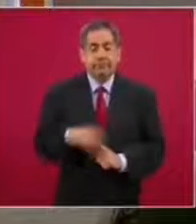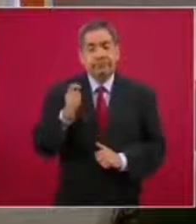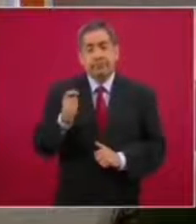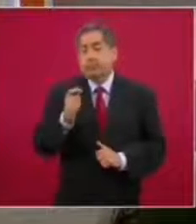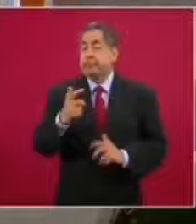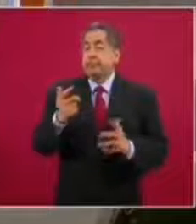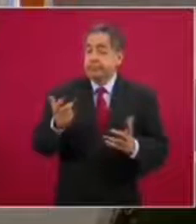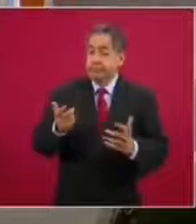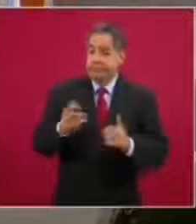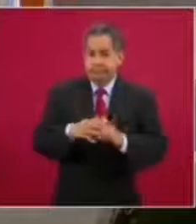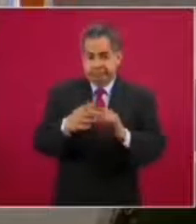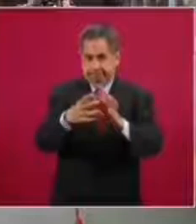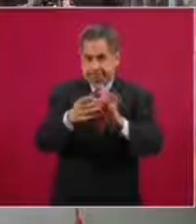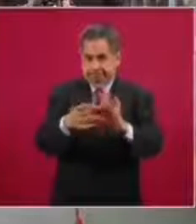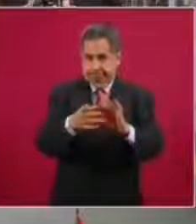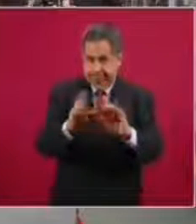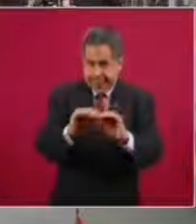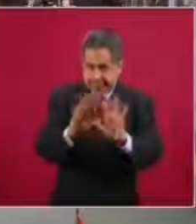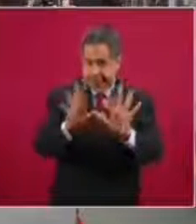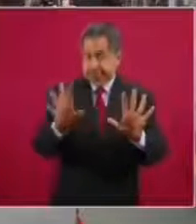Nada más para aclarar